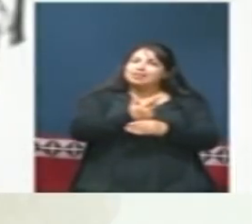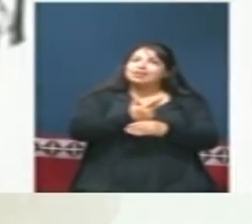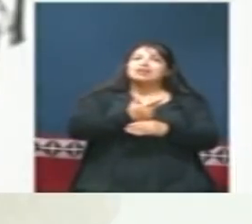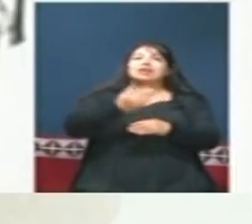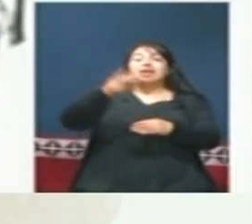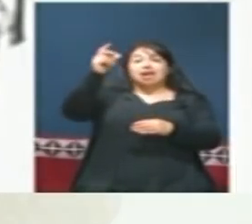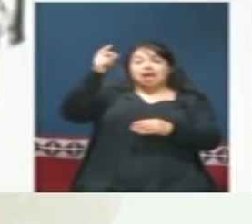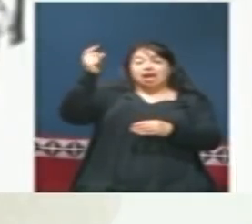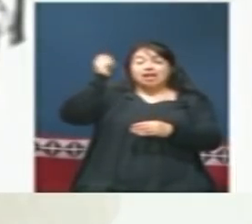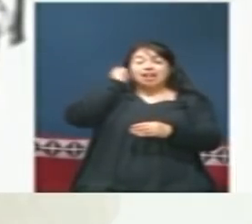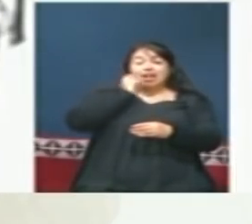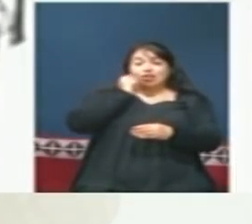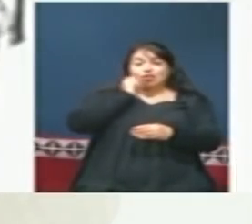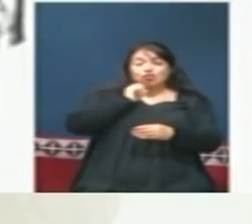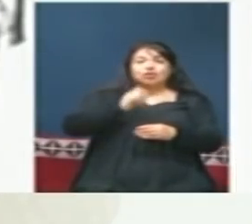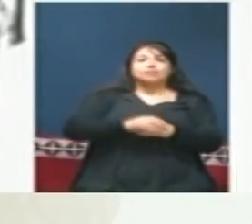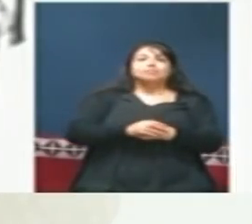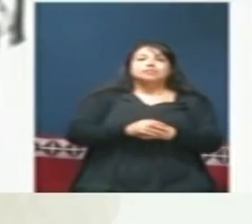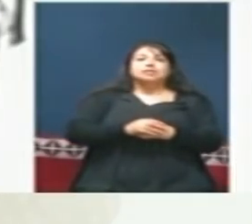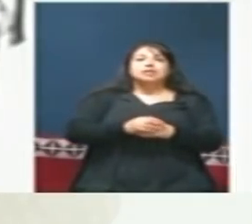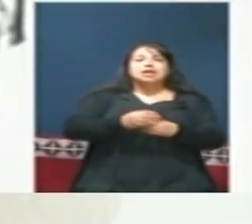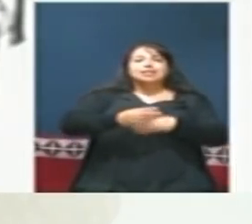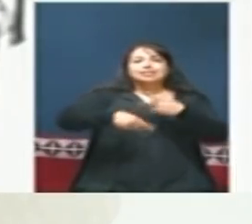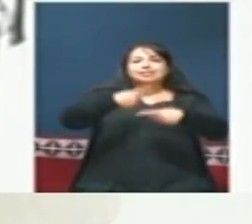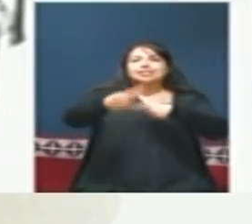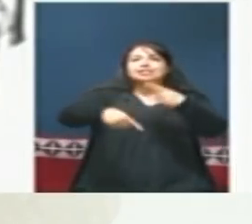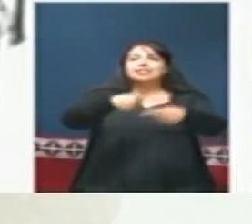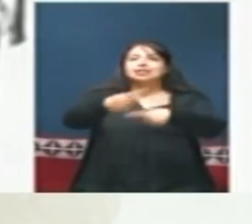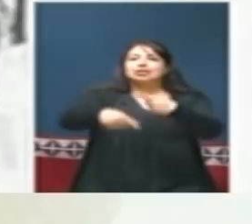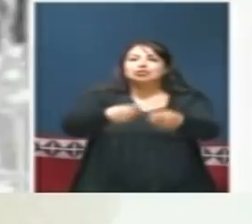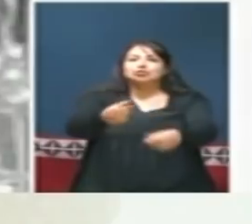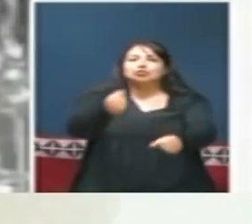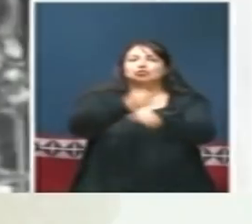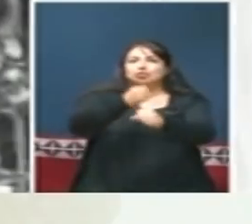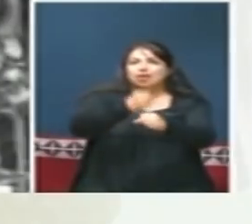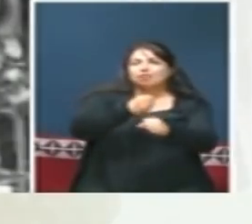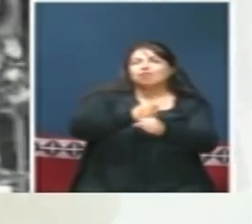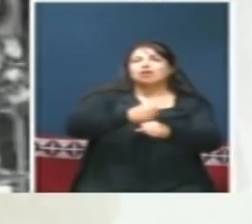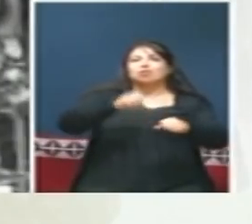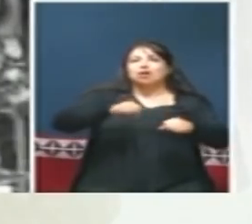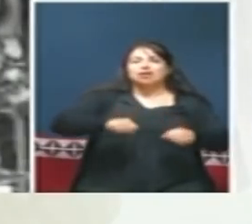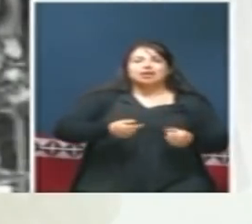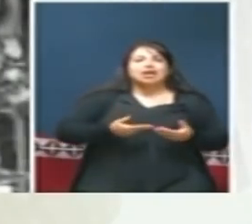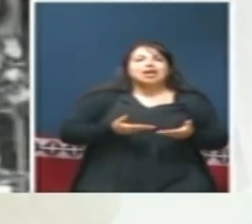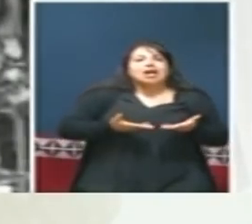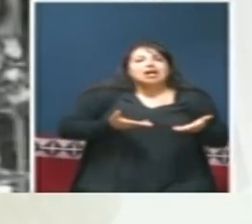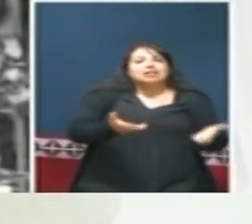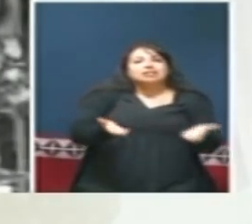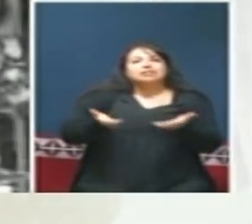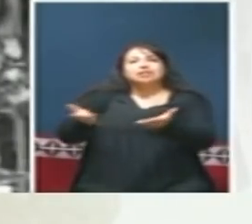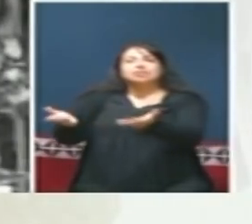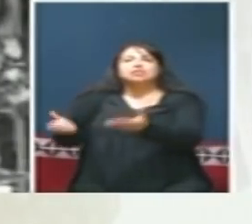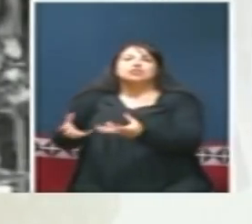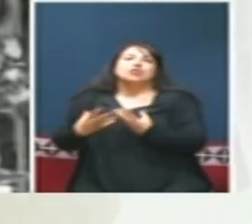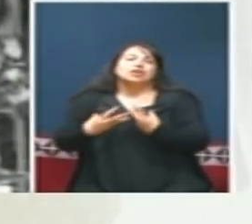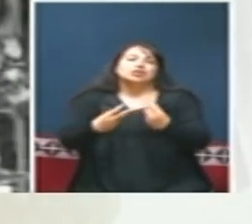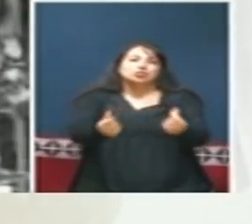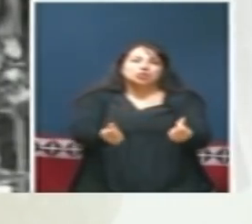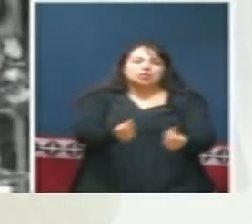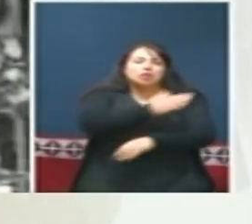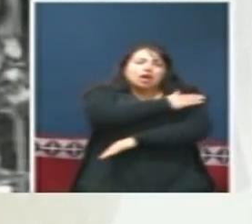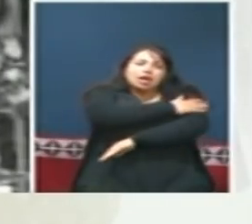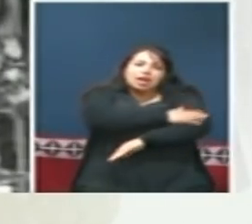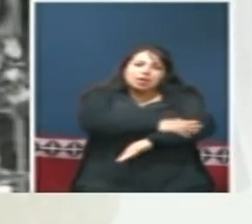Desarrolló su acción pastoral buscando concretar la opción preferencial por los pobres y animando la evangelización según